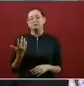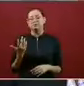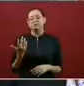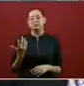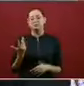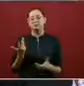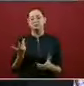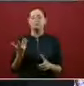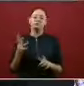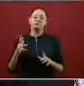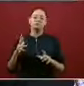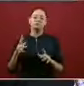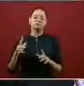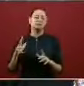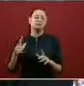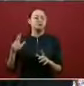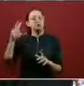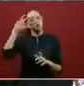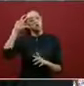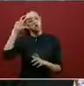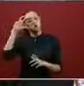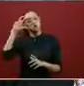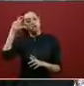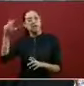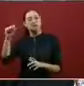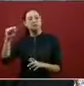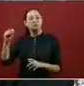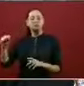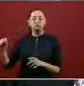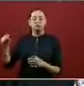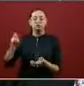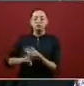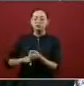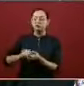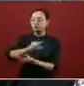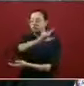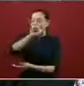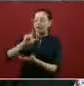las nuevas concepciones del derecho.